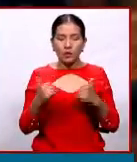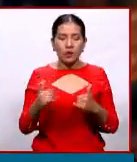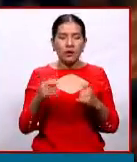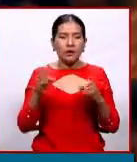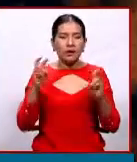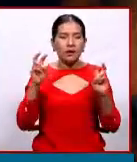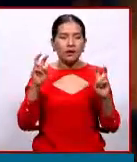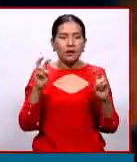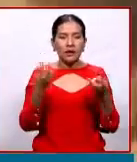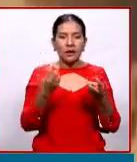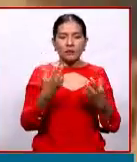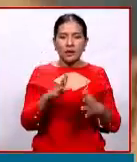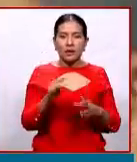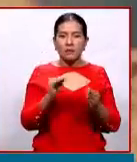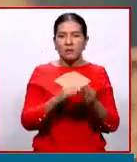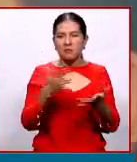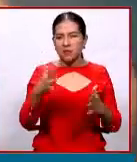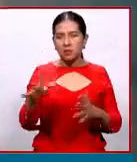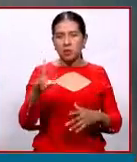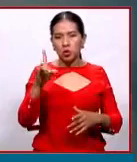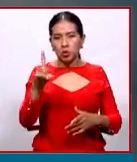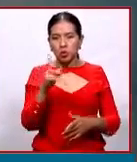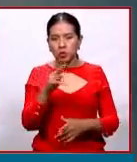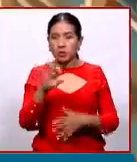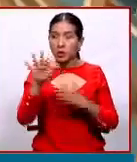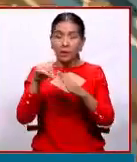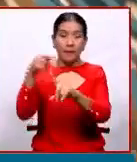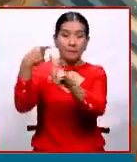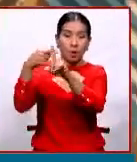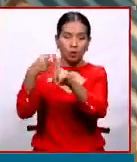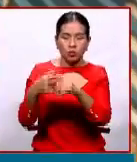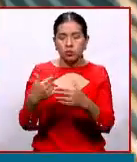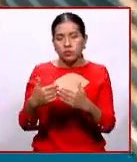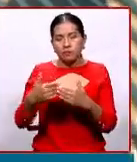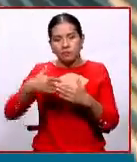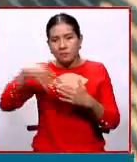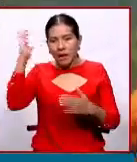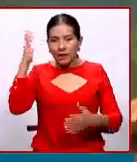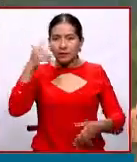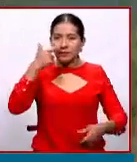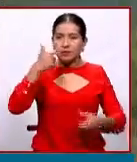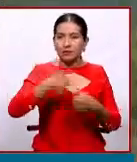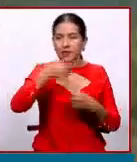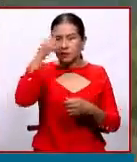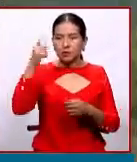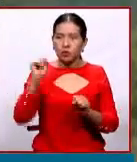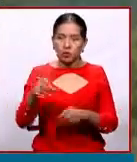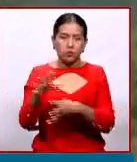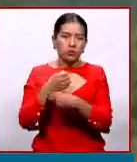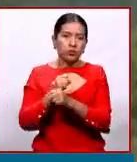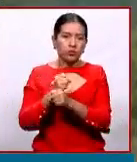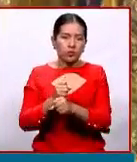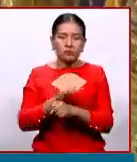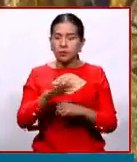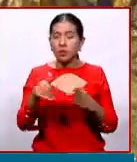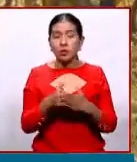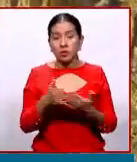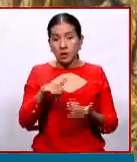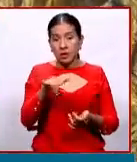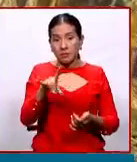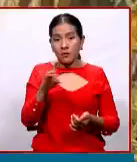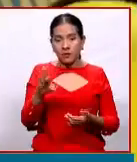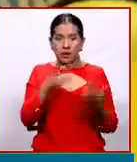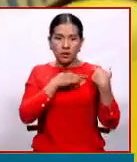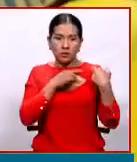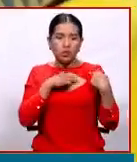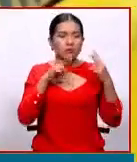caso de ser un trillón de pies cúbicos en caso de ser positivo. Y bueno, toda esta actividad exploratoria es la que está haciendo YPFB, pero no